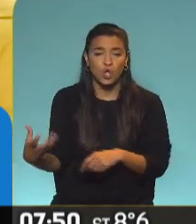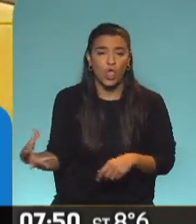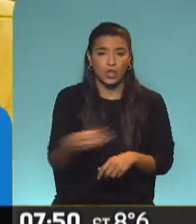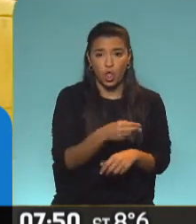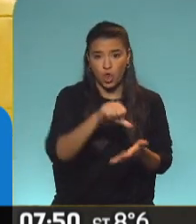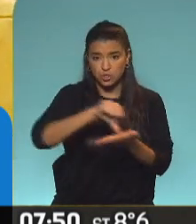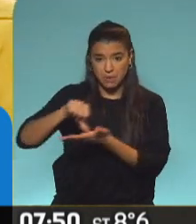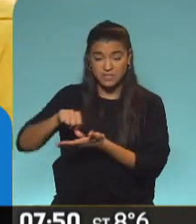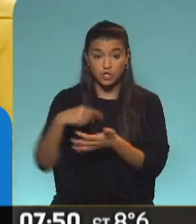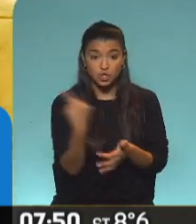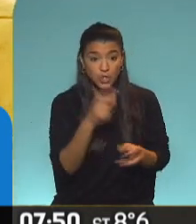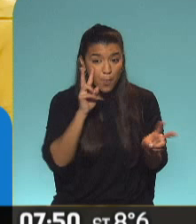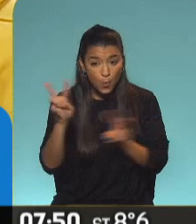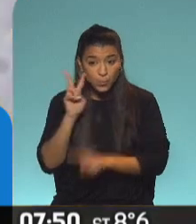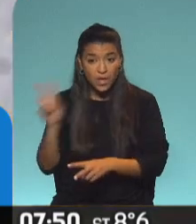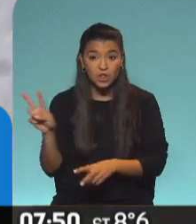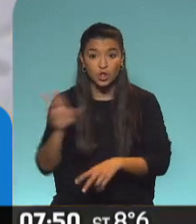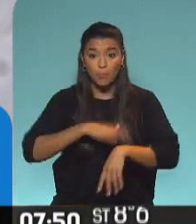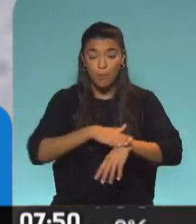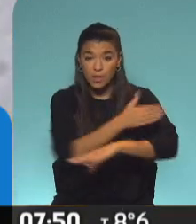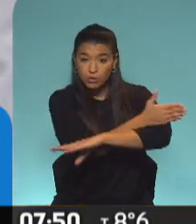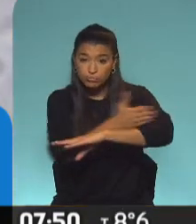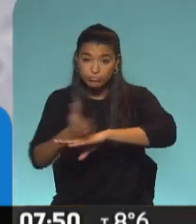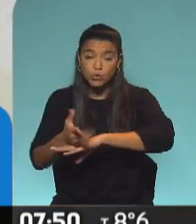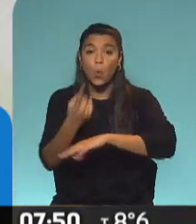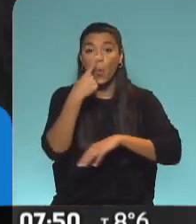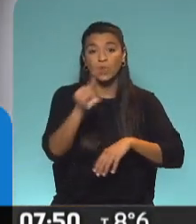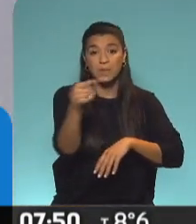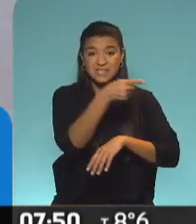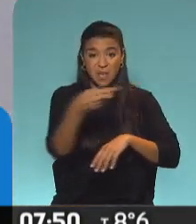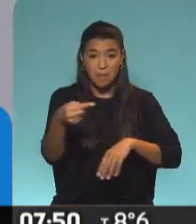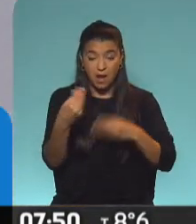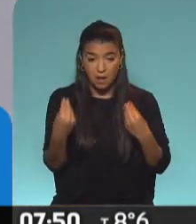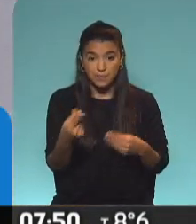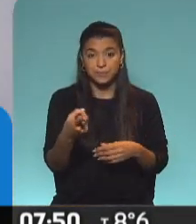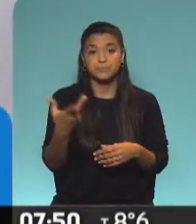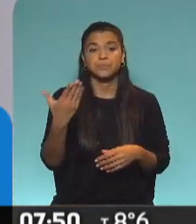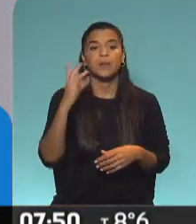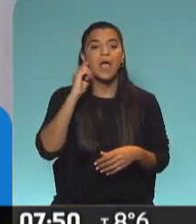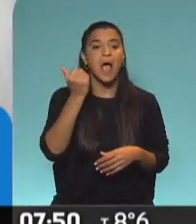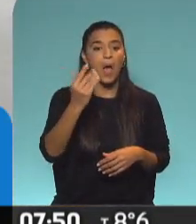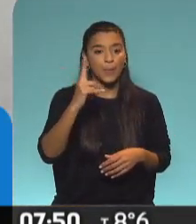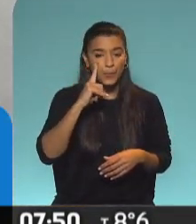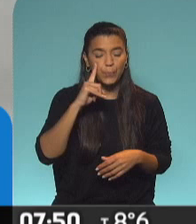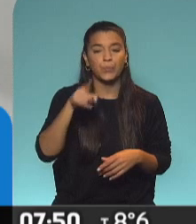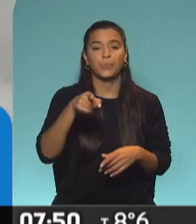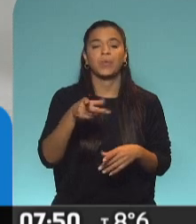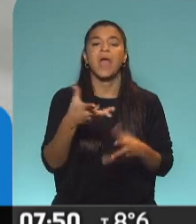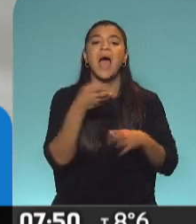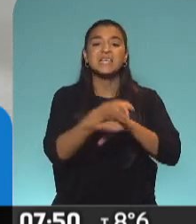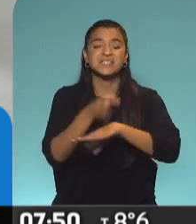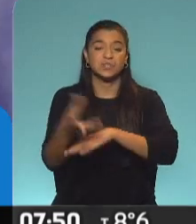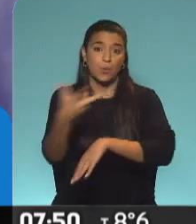Pero lo que estamos viendo en los últimos tiempos, realmente en la última semana, es que desde Gavi, en el Fondo Global de Acceso a la